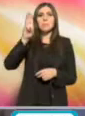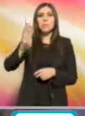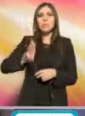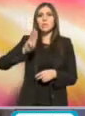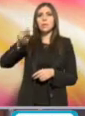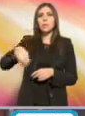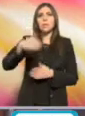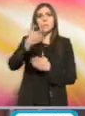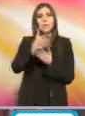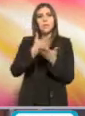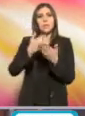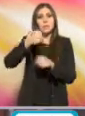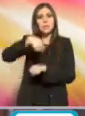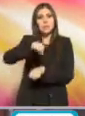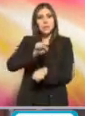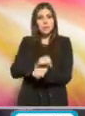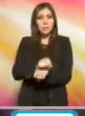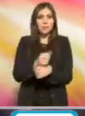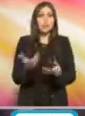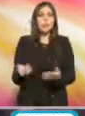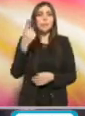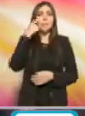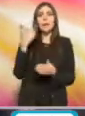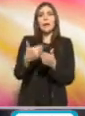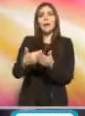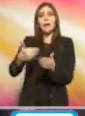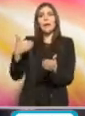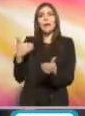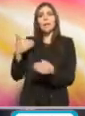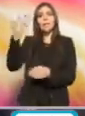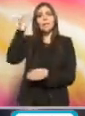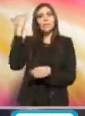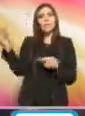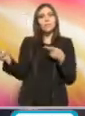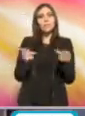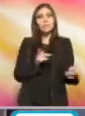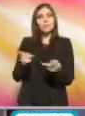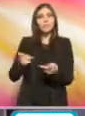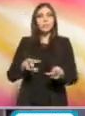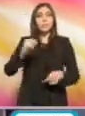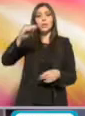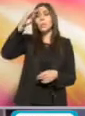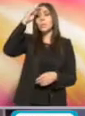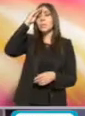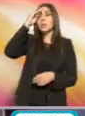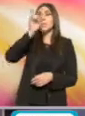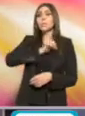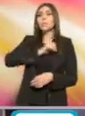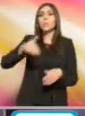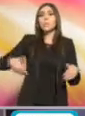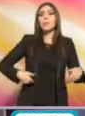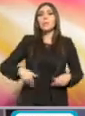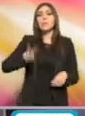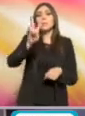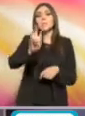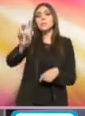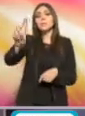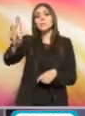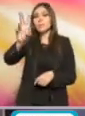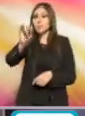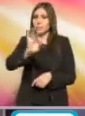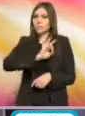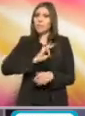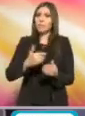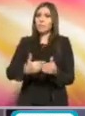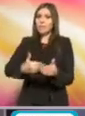mitad de semana. Para que entonces tomemos Con ya tiempo. de una vez nota. Ya no piensen que el teatro es de fin de semana. Exactamente. Es de antes